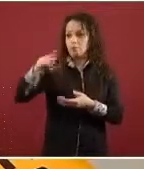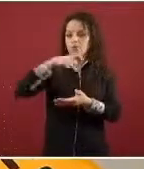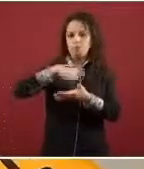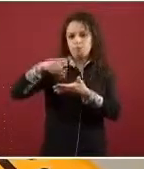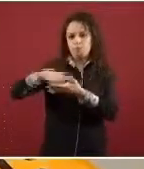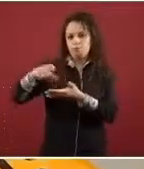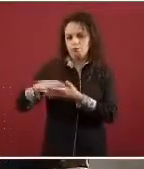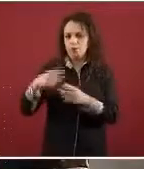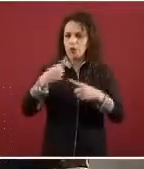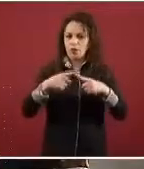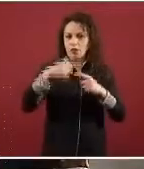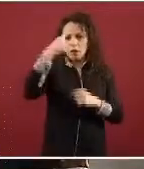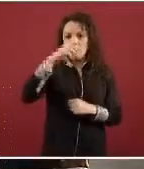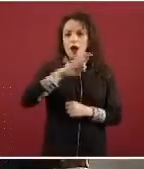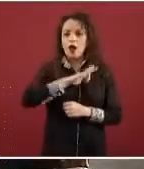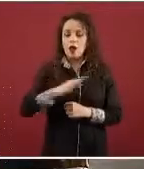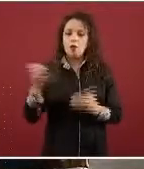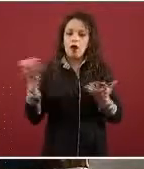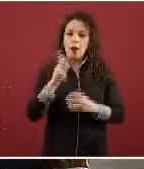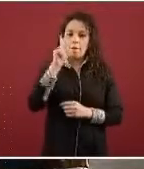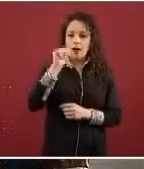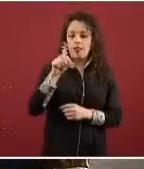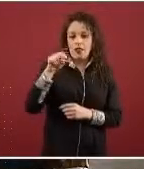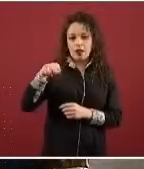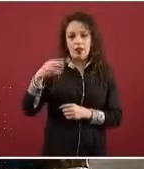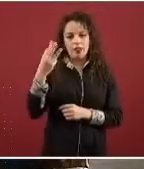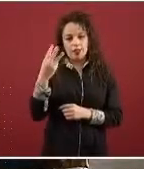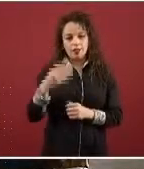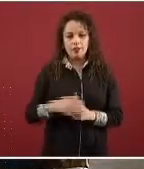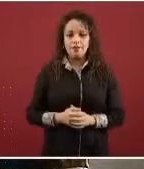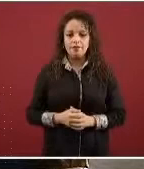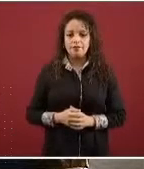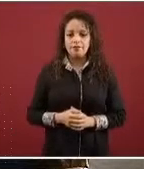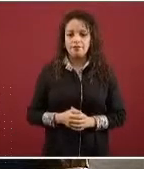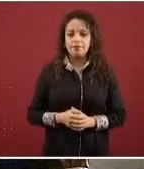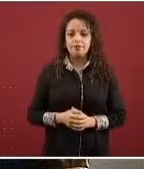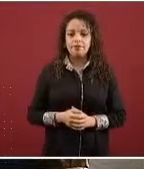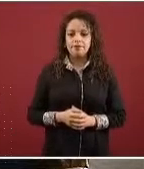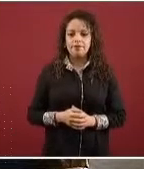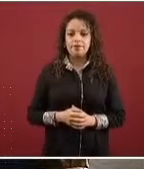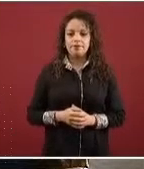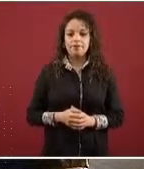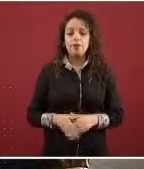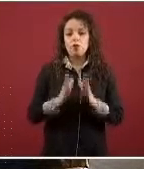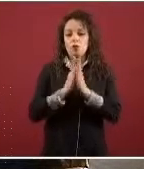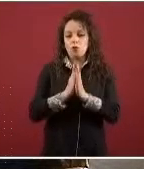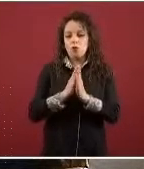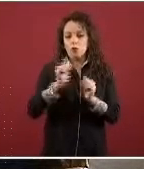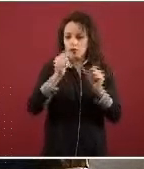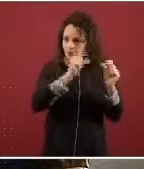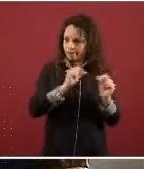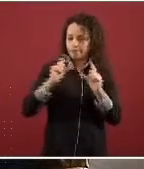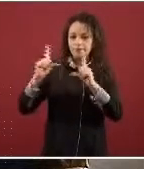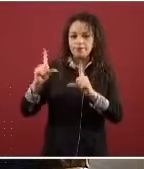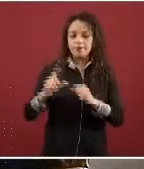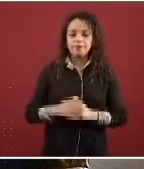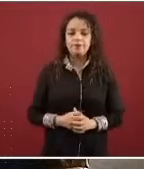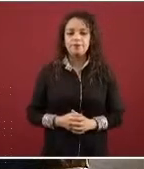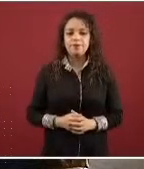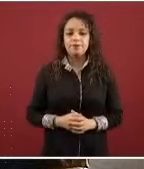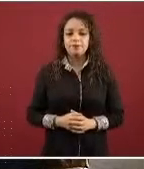lo que nos corresponde. Por favor, la siguiente diapositiva.